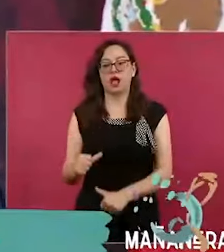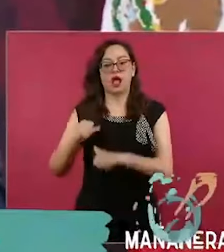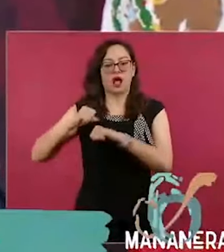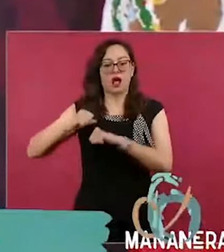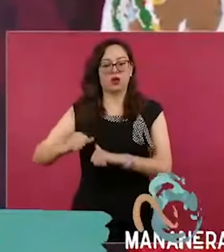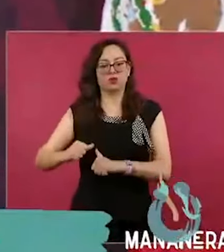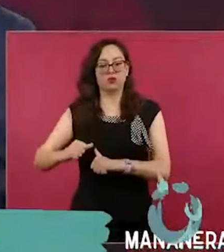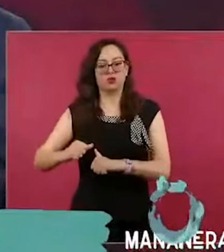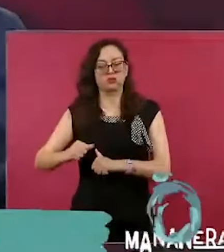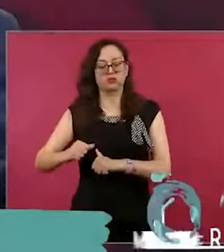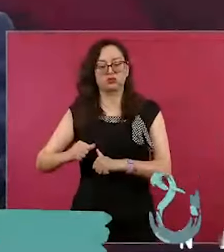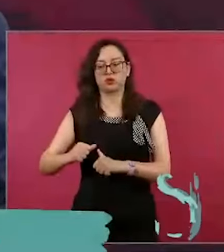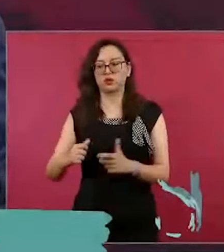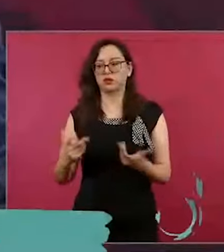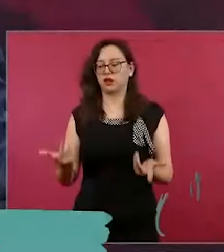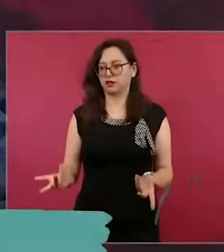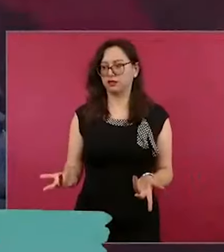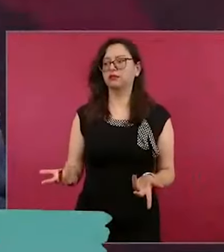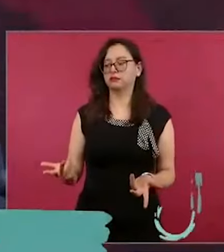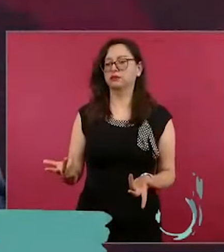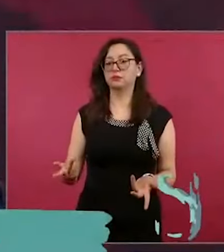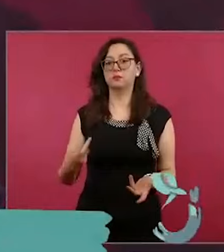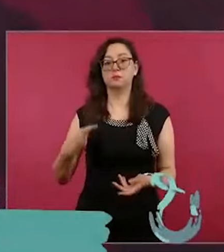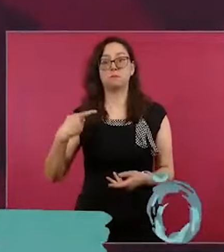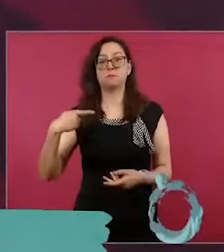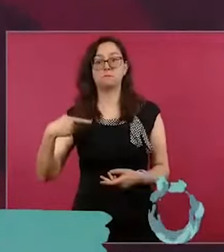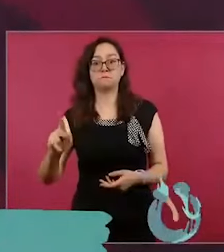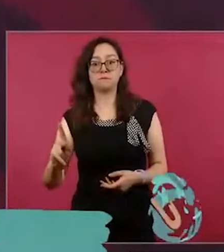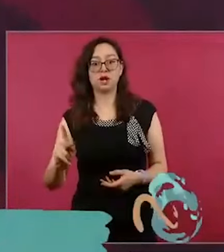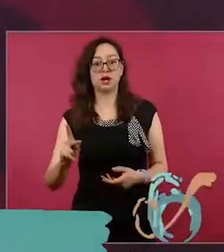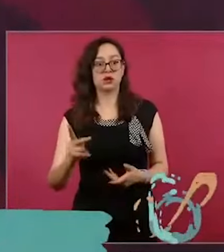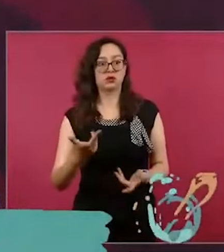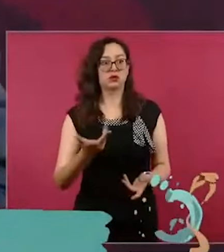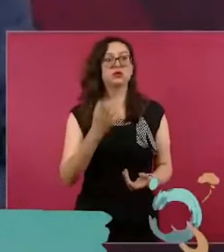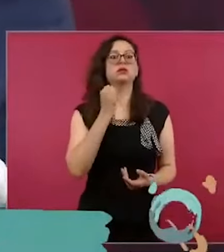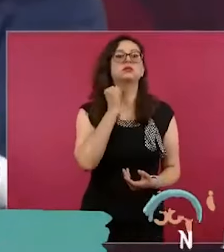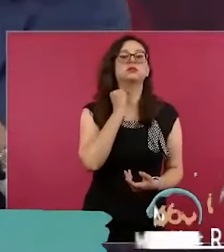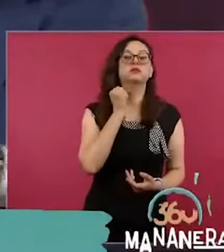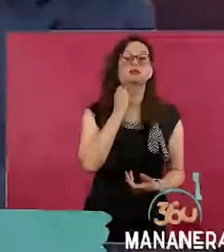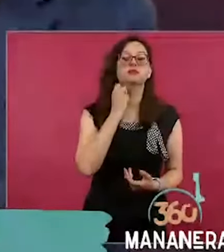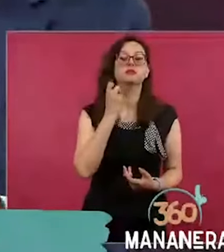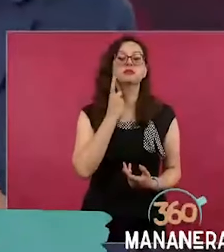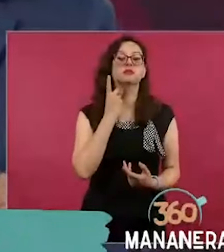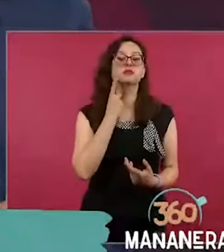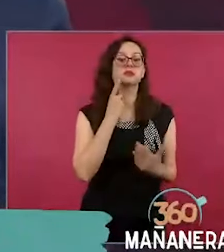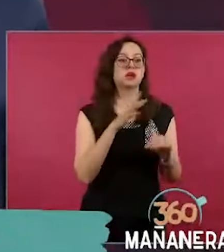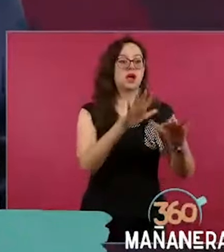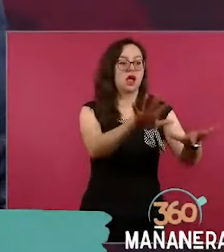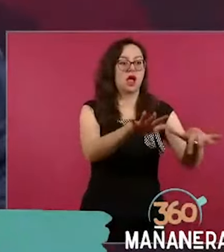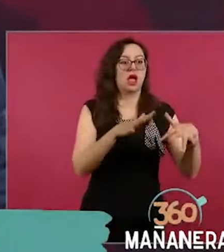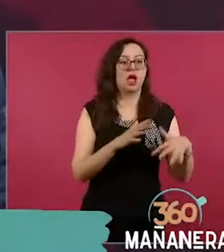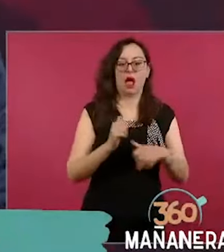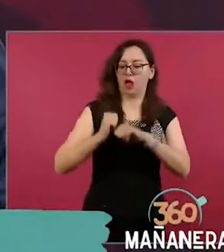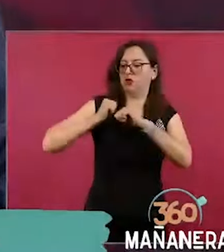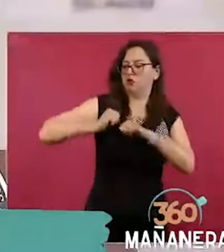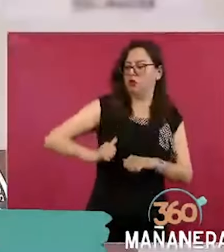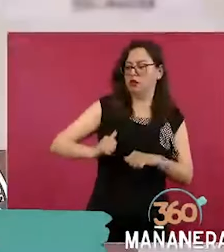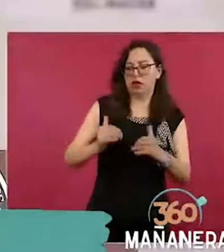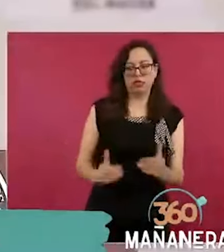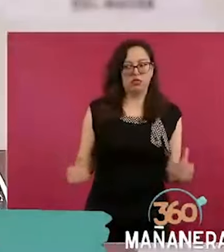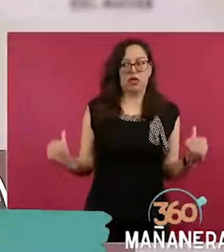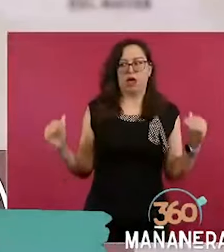eh más que nada eh es una intromisión es